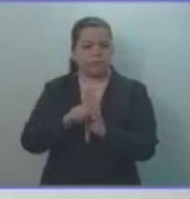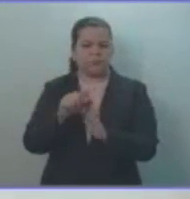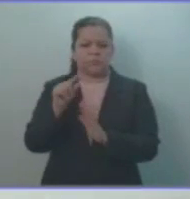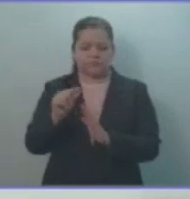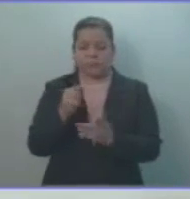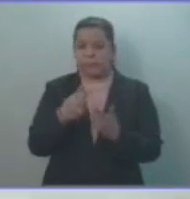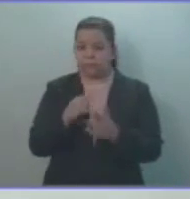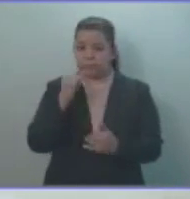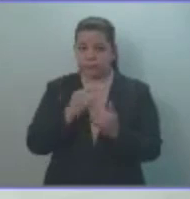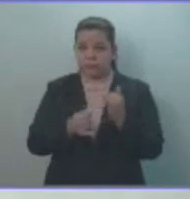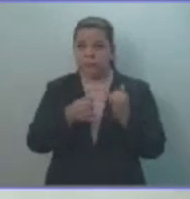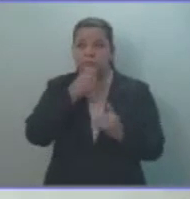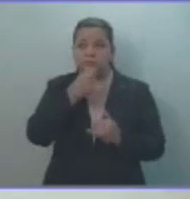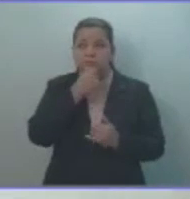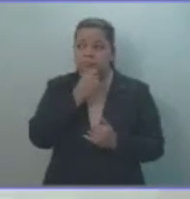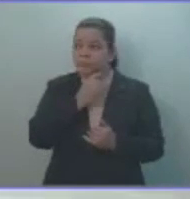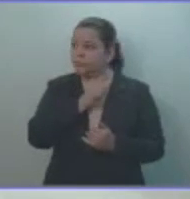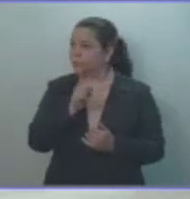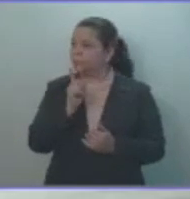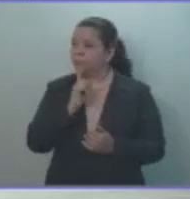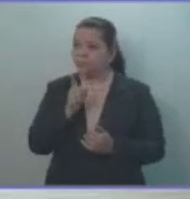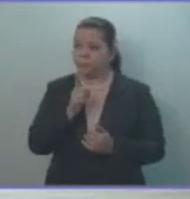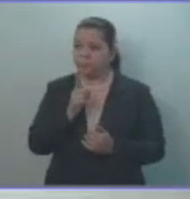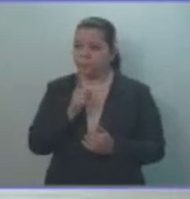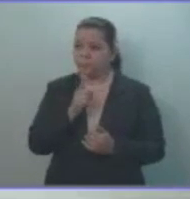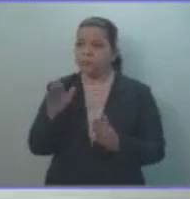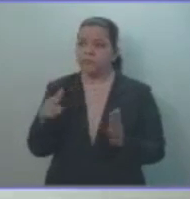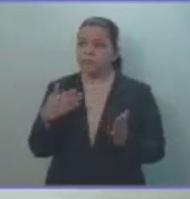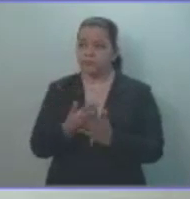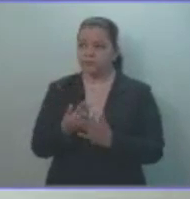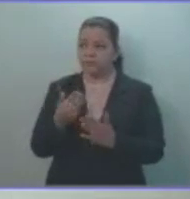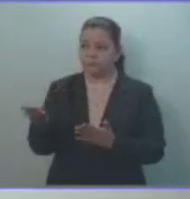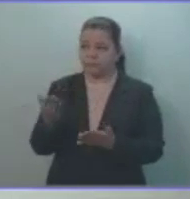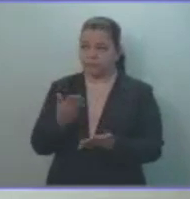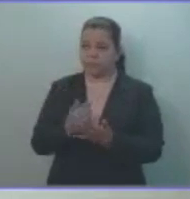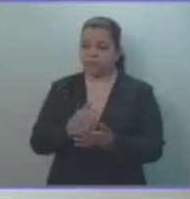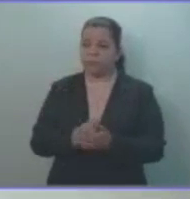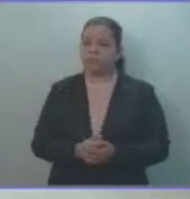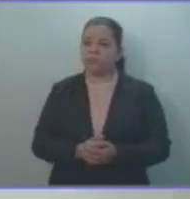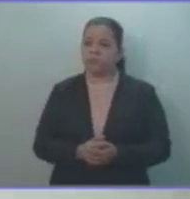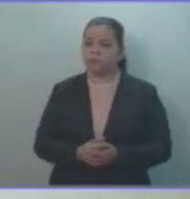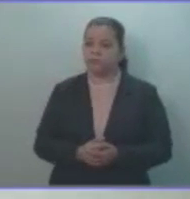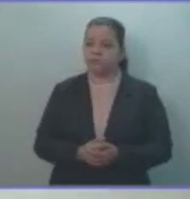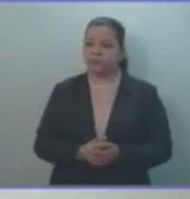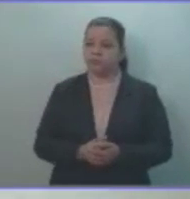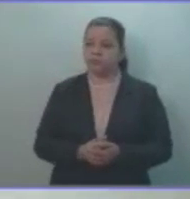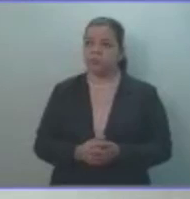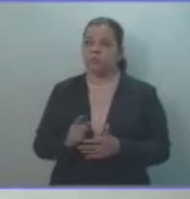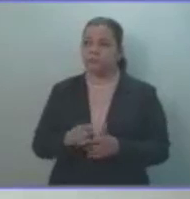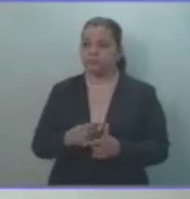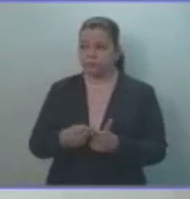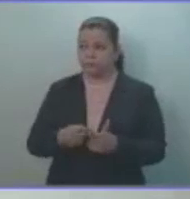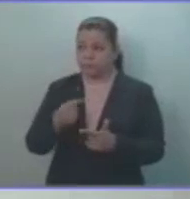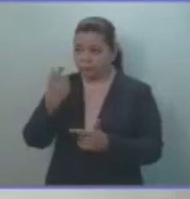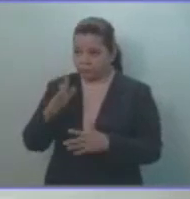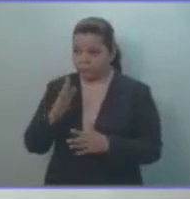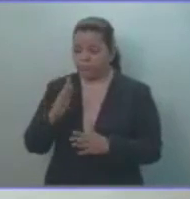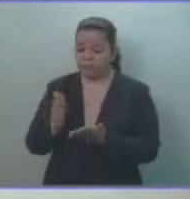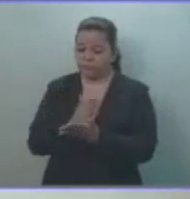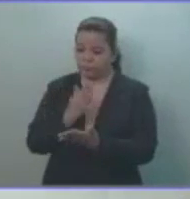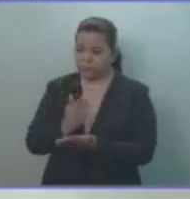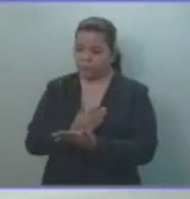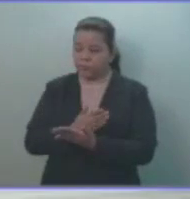últimos datos no reflejan todos los esfuerzos realizados. El estudio del BID compara un